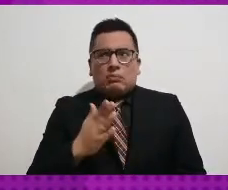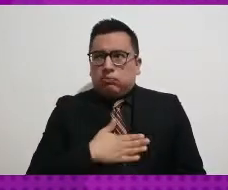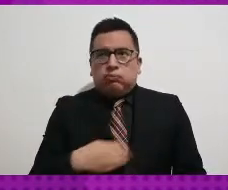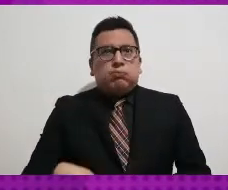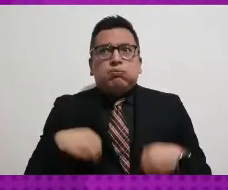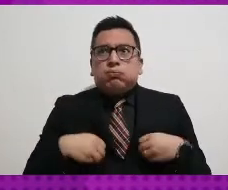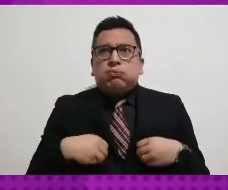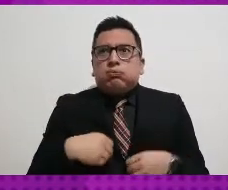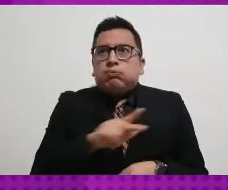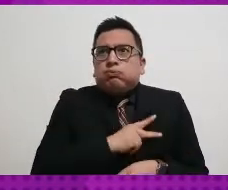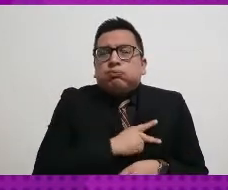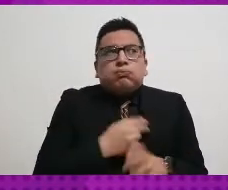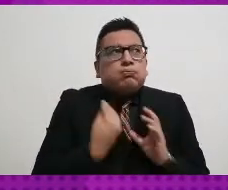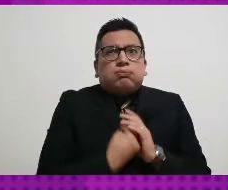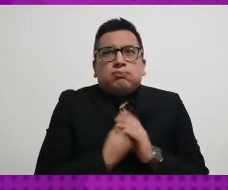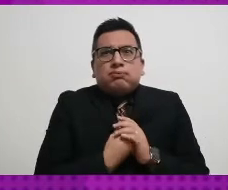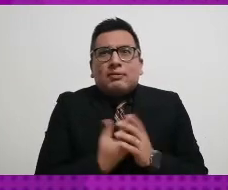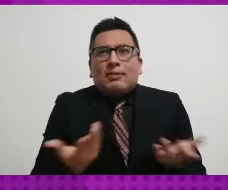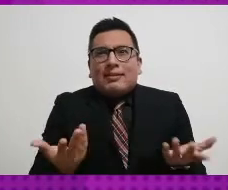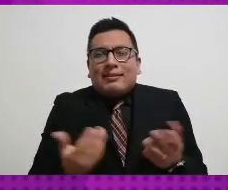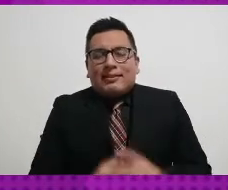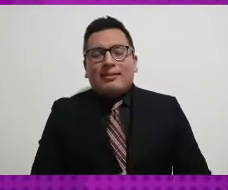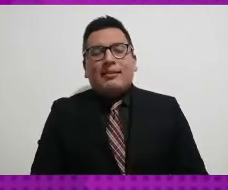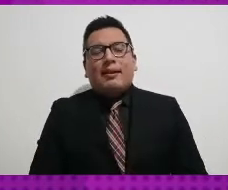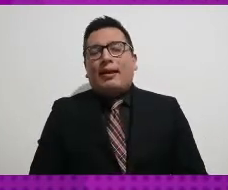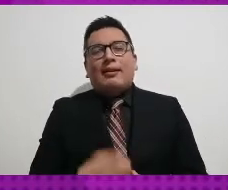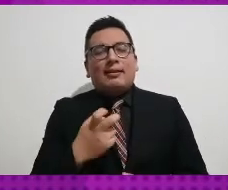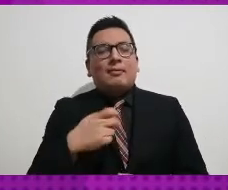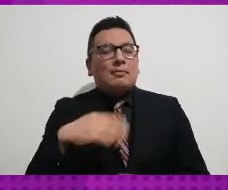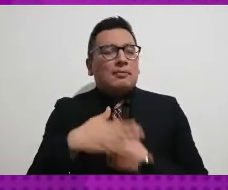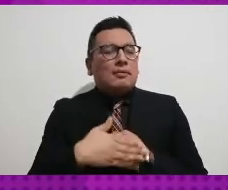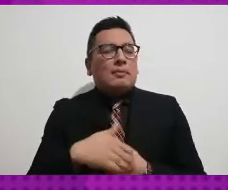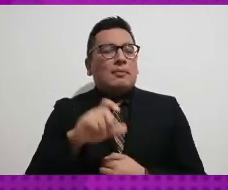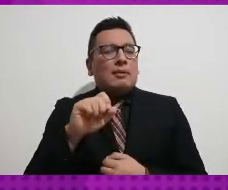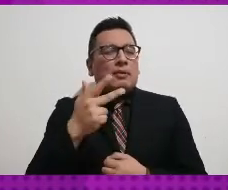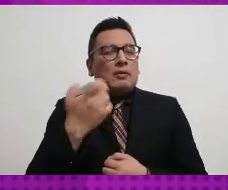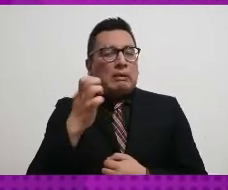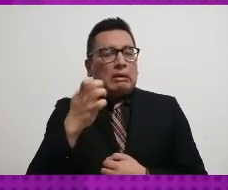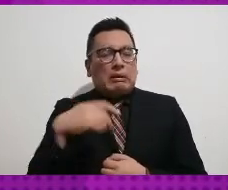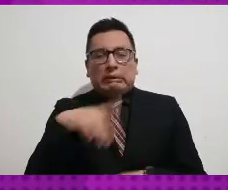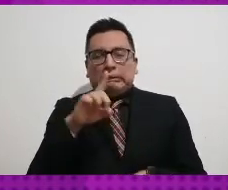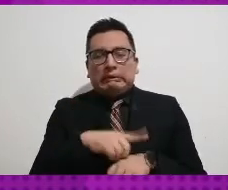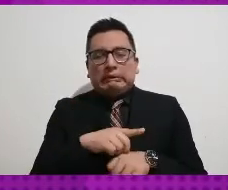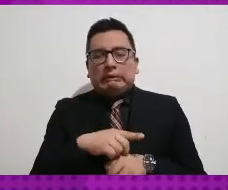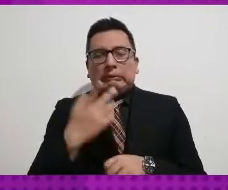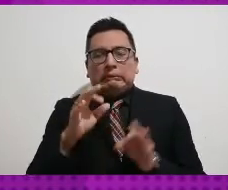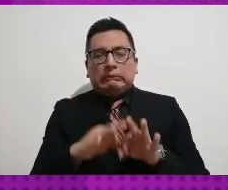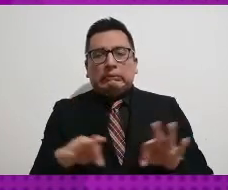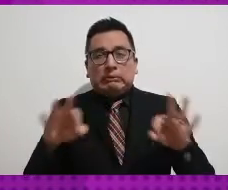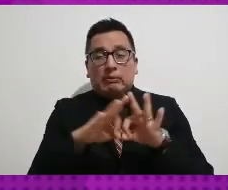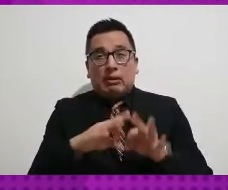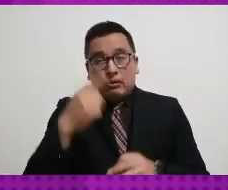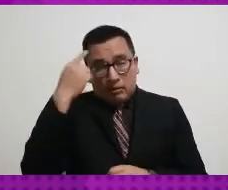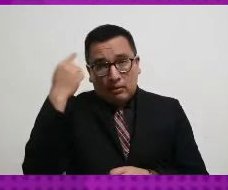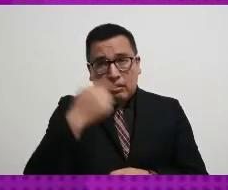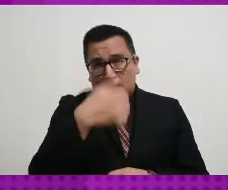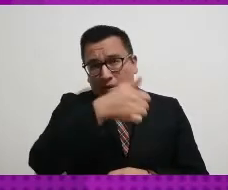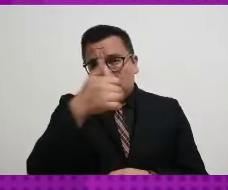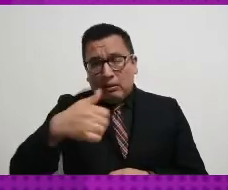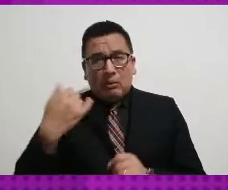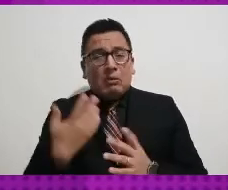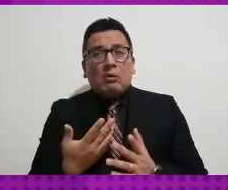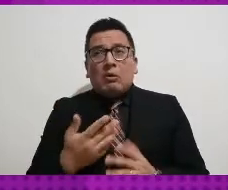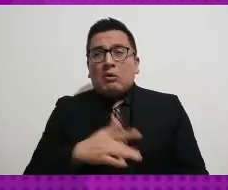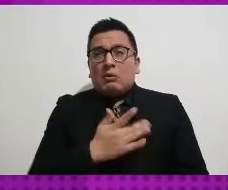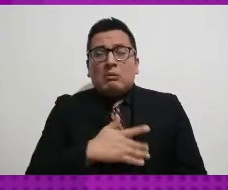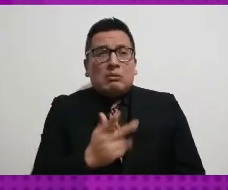bueno, este próximo 28 de enero se celebrará este tan importante Día de la Privacidad, como usted lo